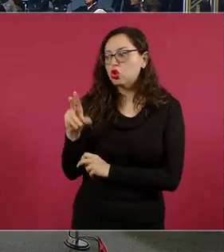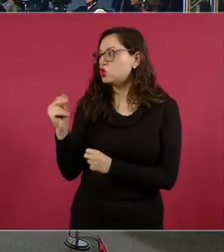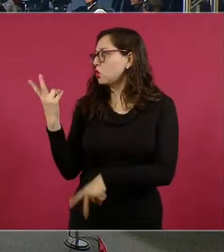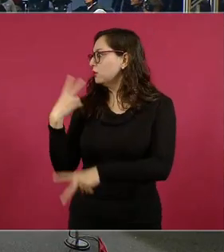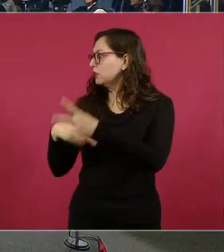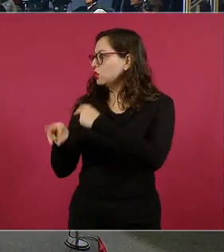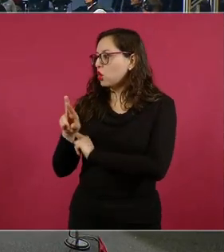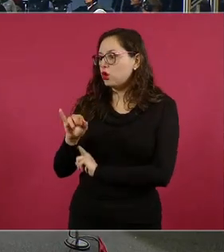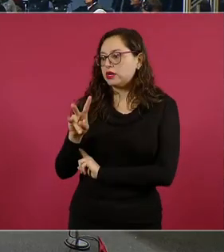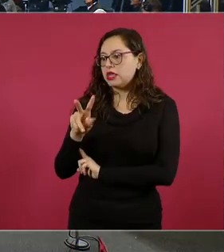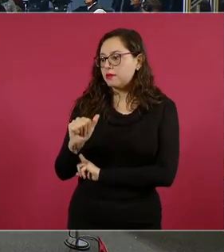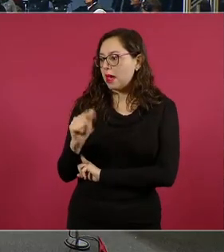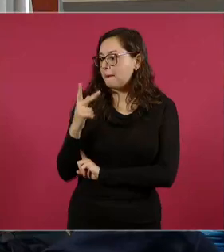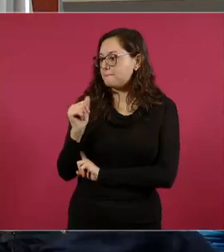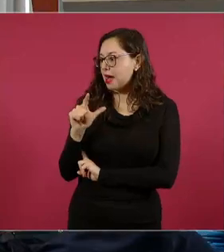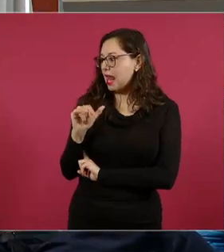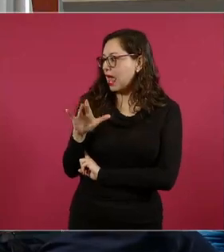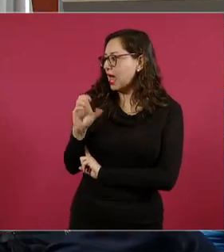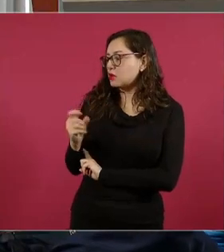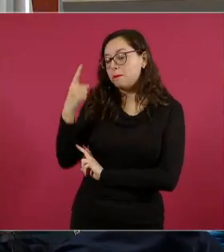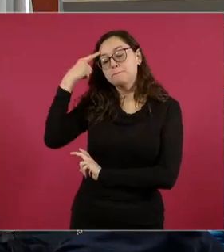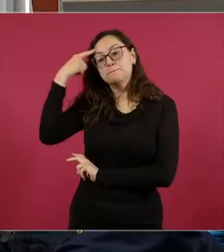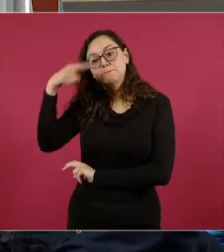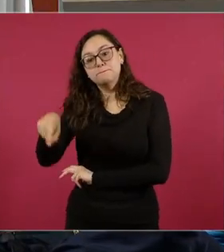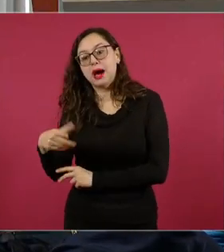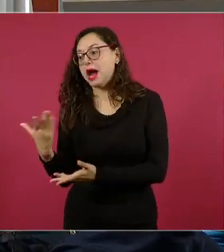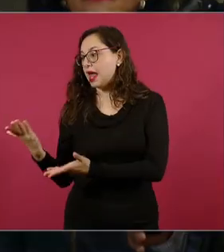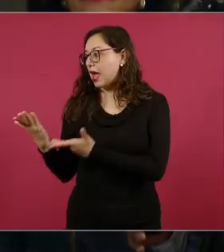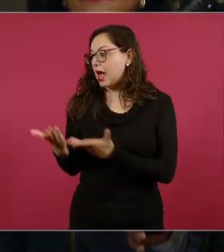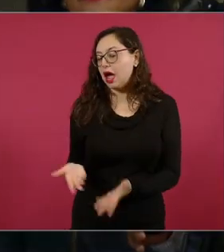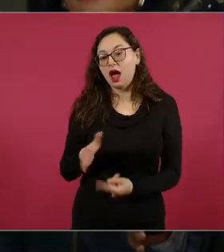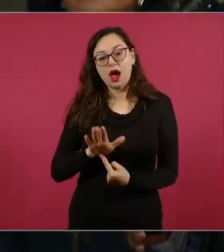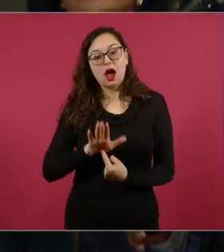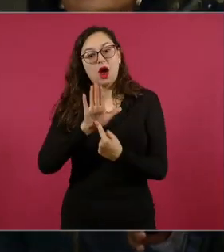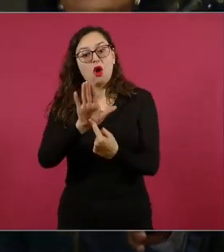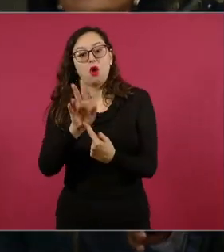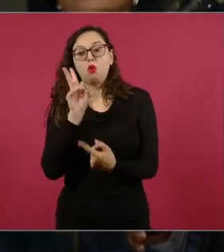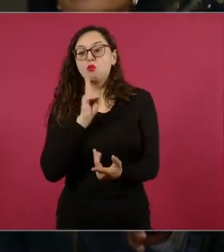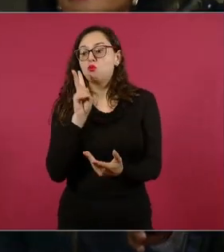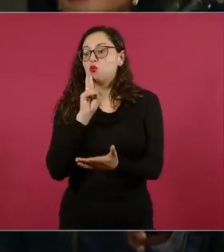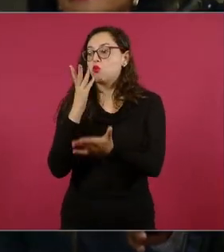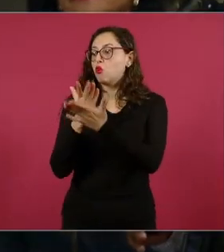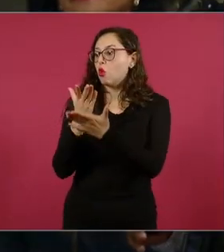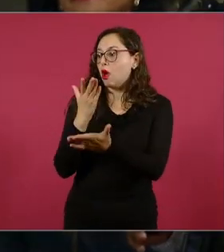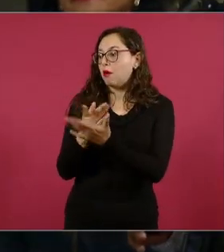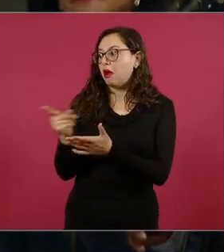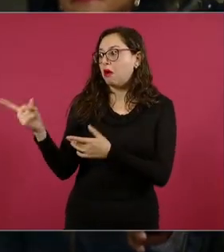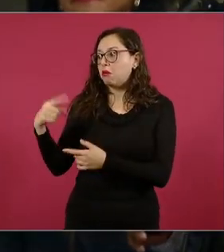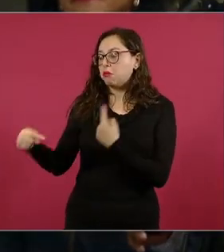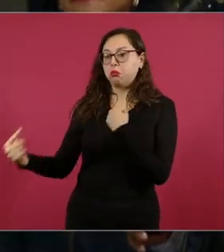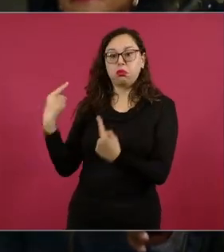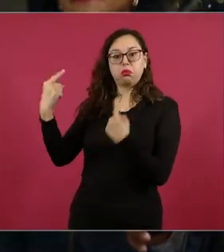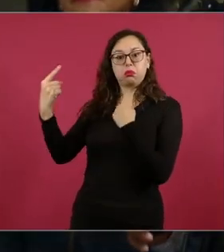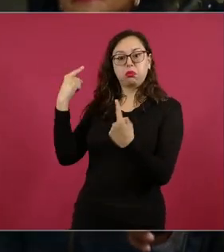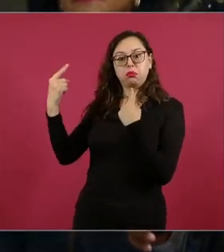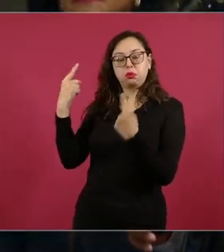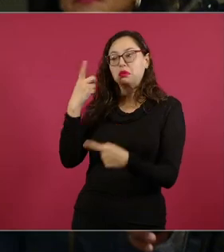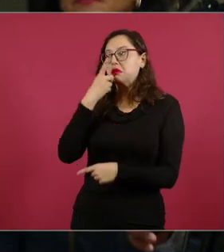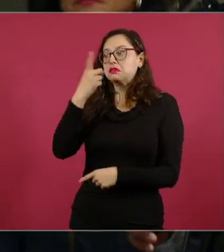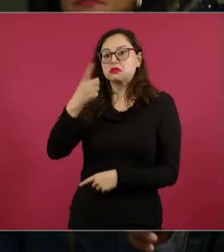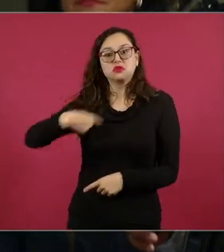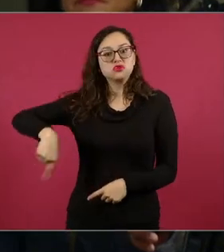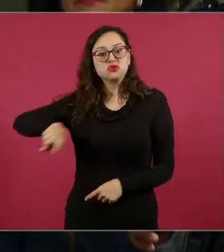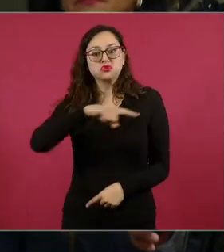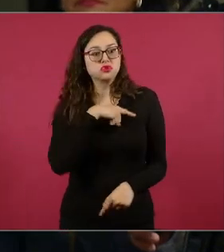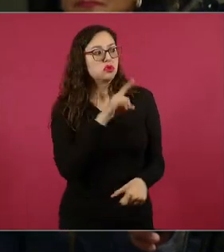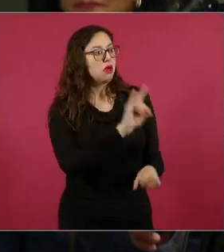mañanera era una producción de Ramírez Cuevas para beneficiarlo a usted. Aquí nunca vinieron a